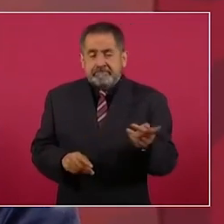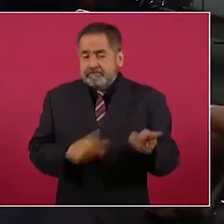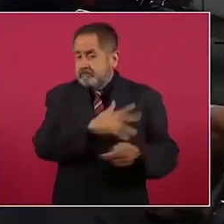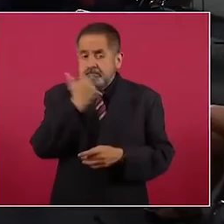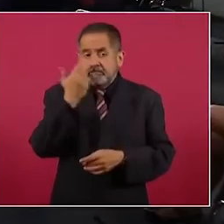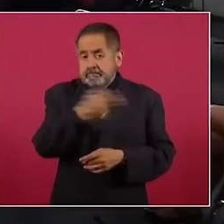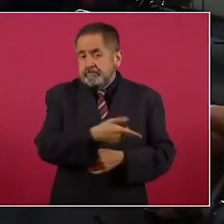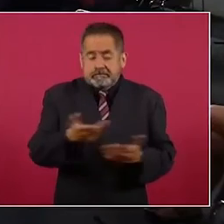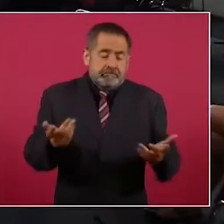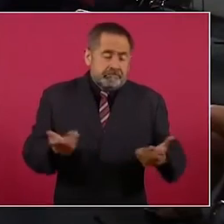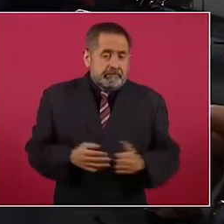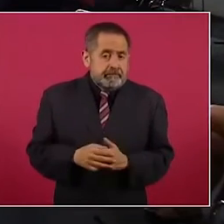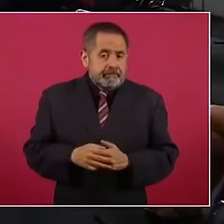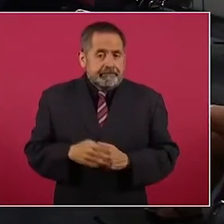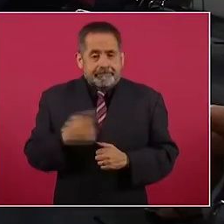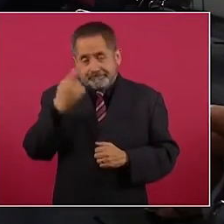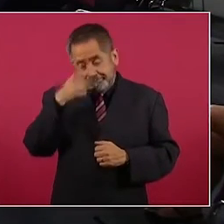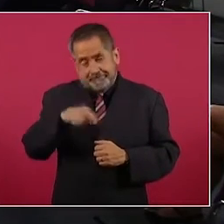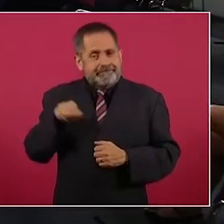para